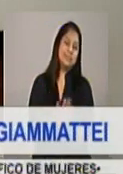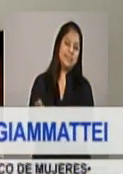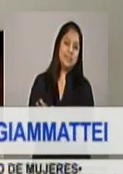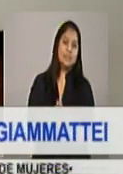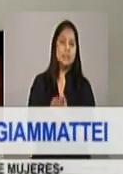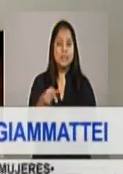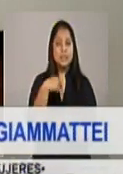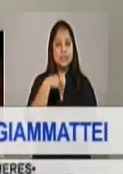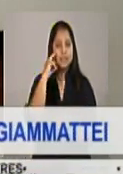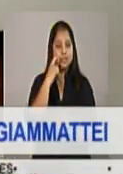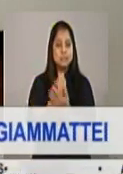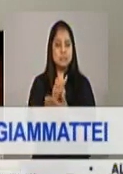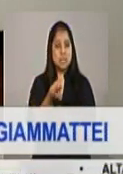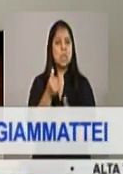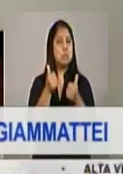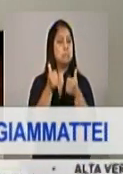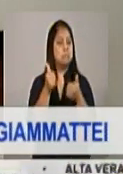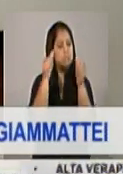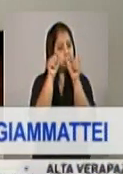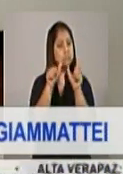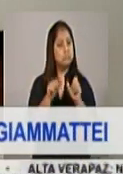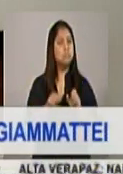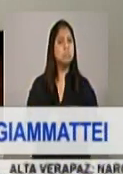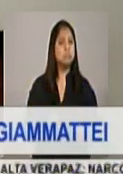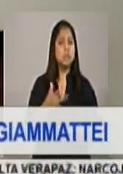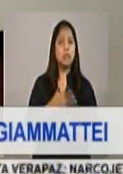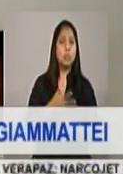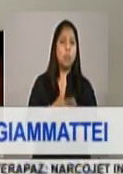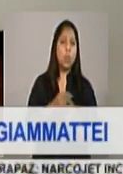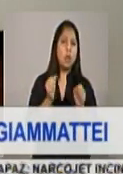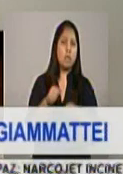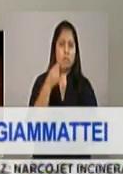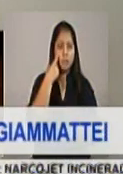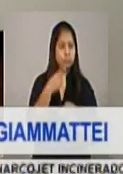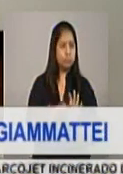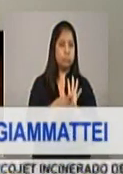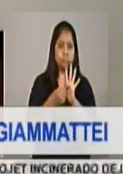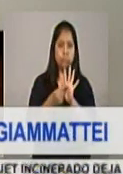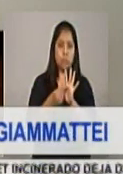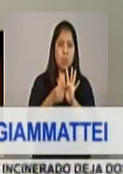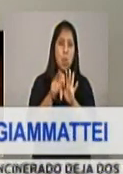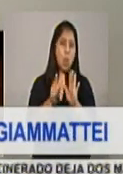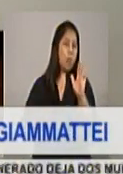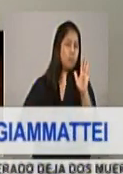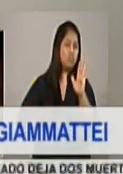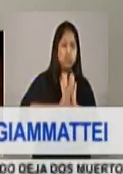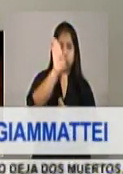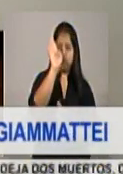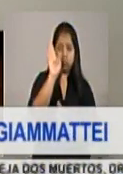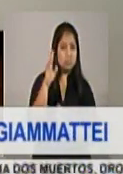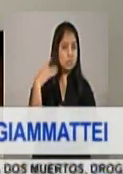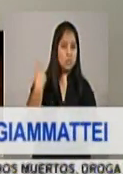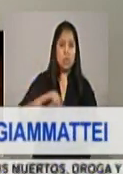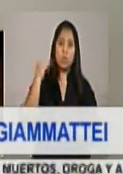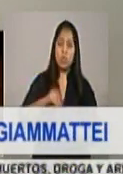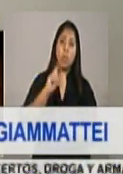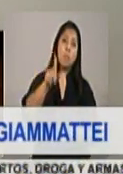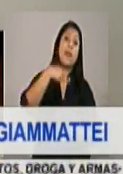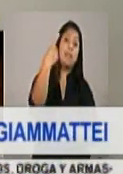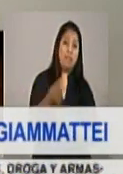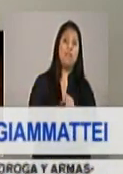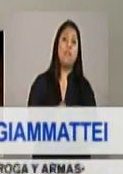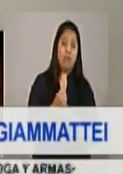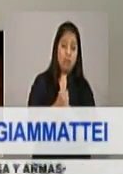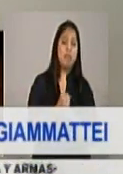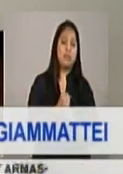hicieron un buen análisis de lo que Guatemala puede representar, un despegue económico increíble el año entrante. Y